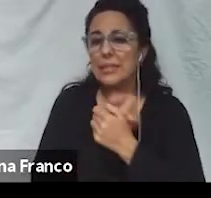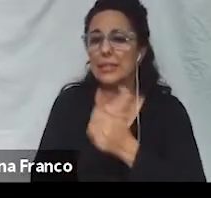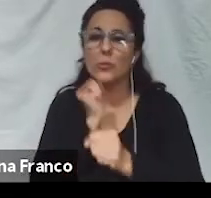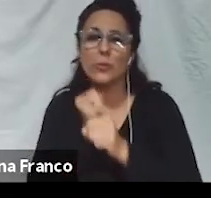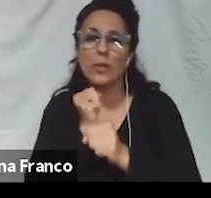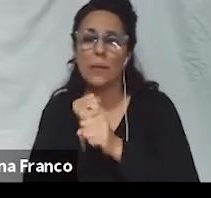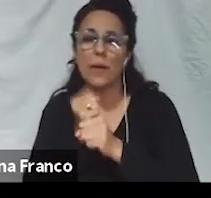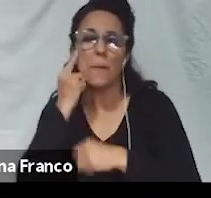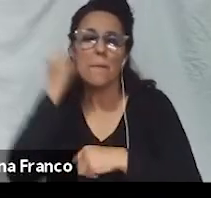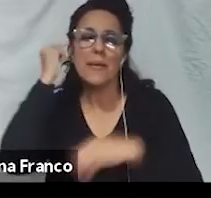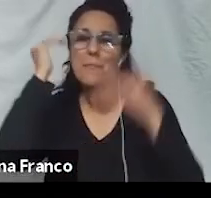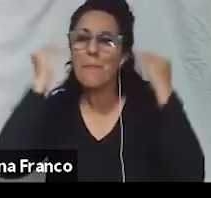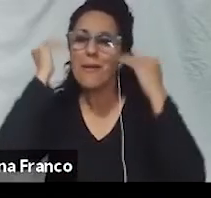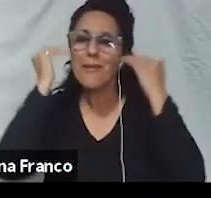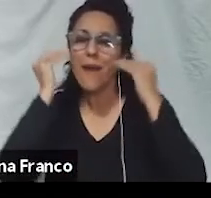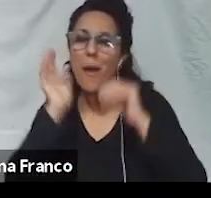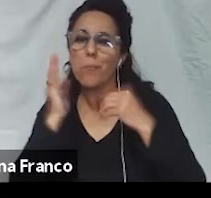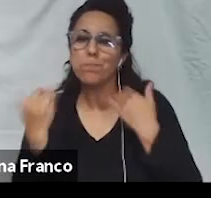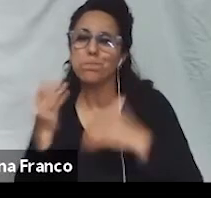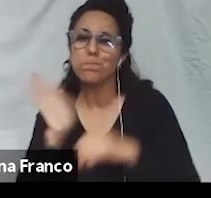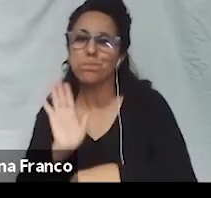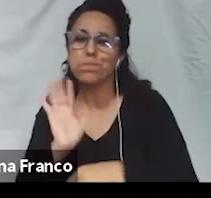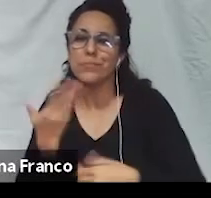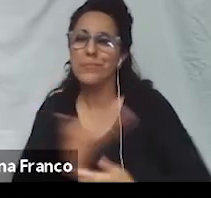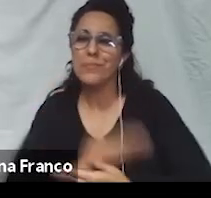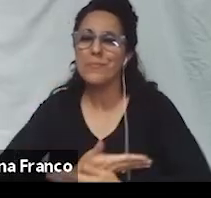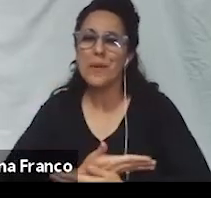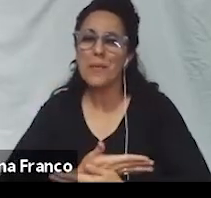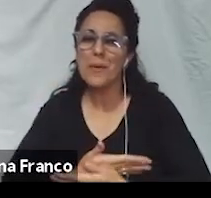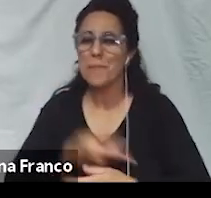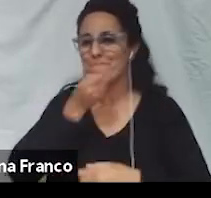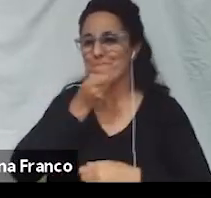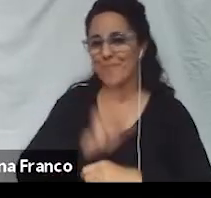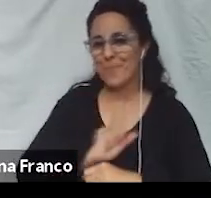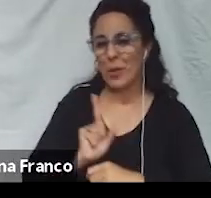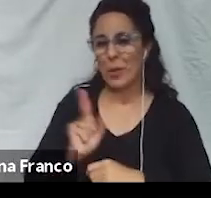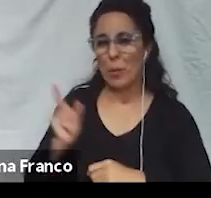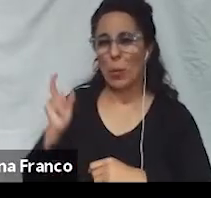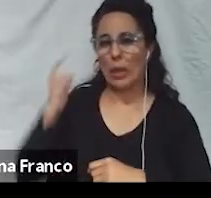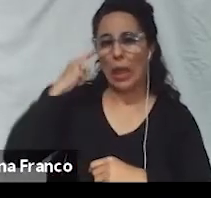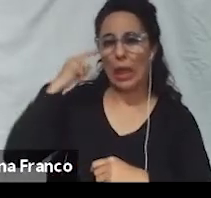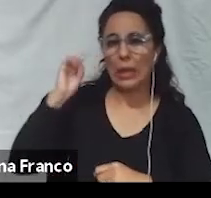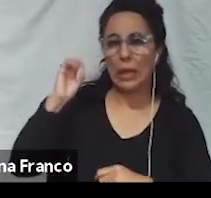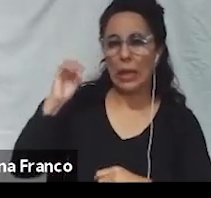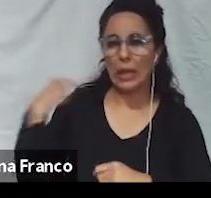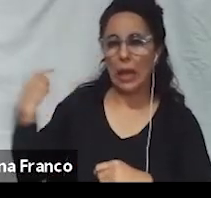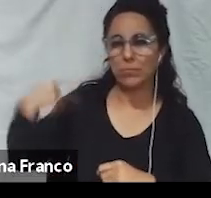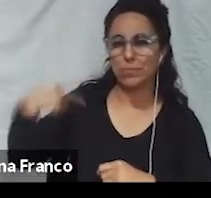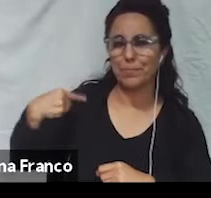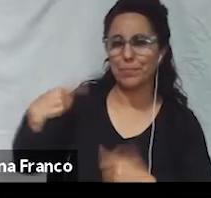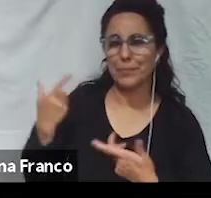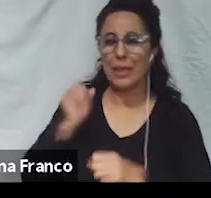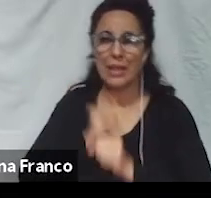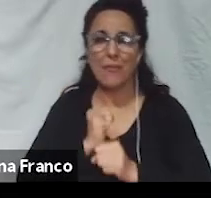su trabajo, es como su bebé, su hijito, y no le gusta recibir críticas de forma negativa sobre